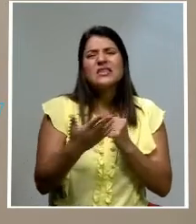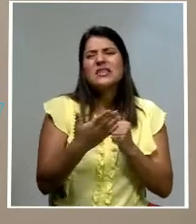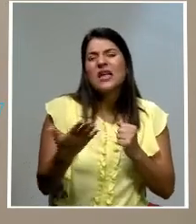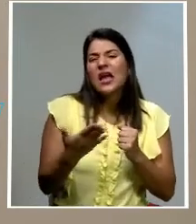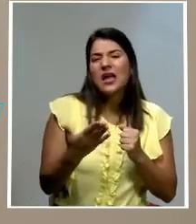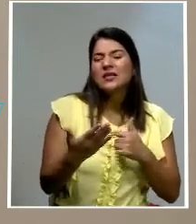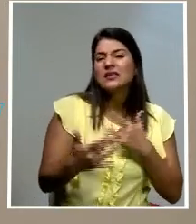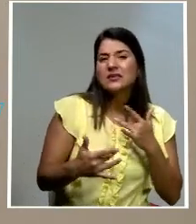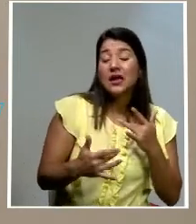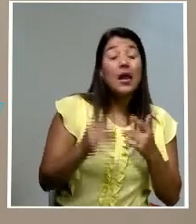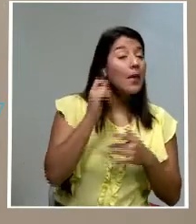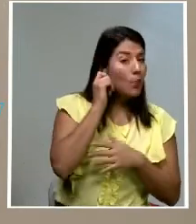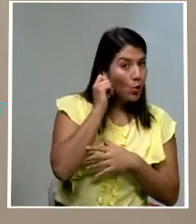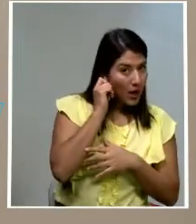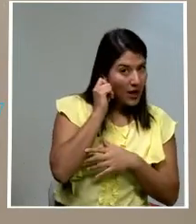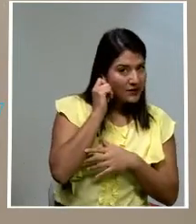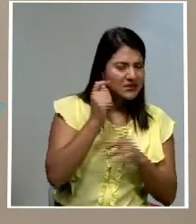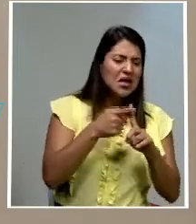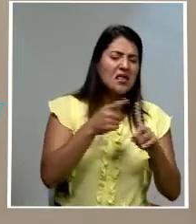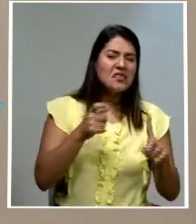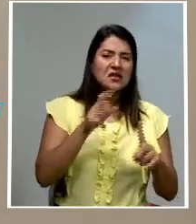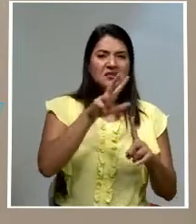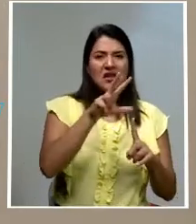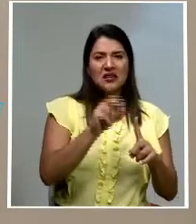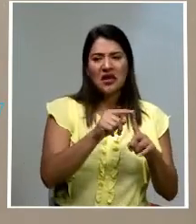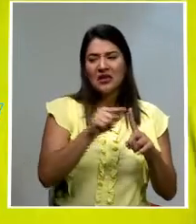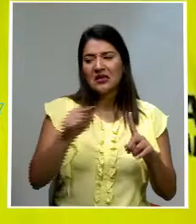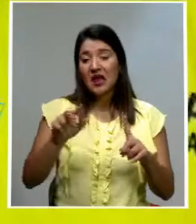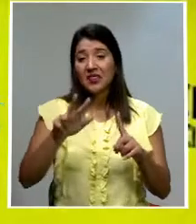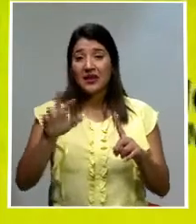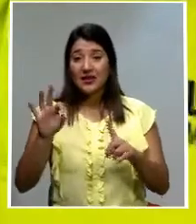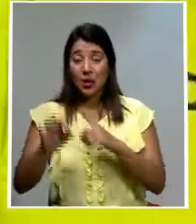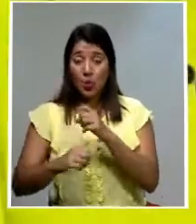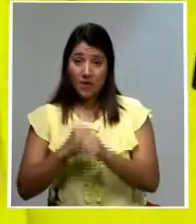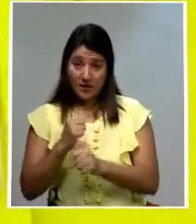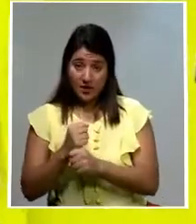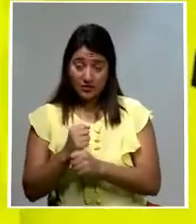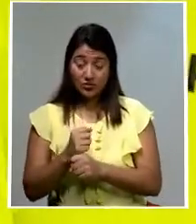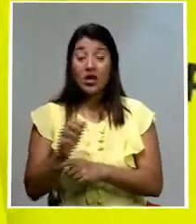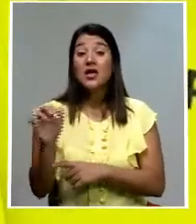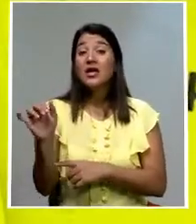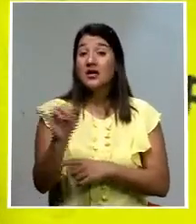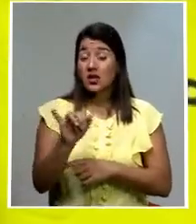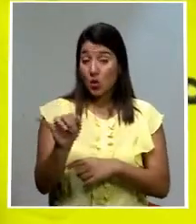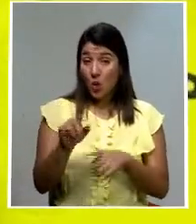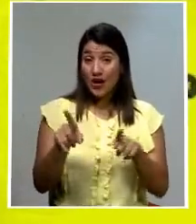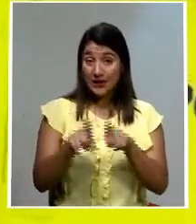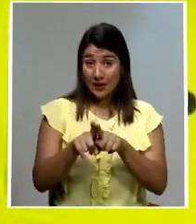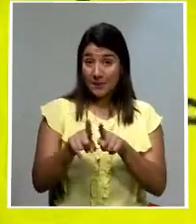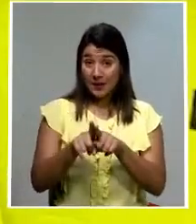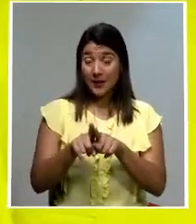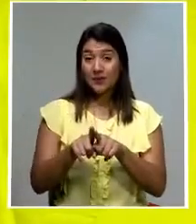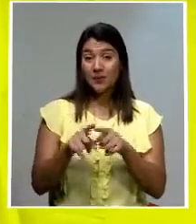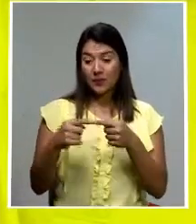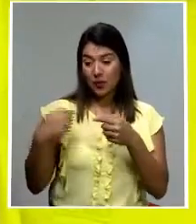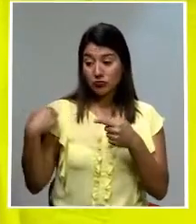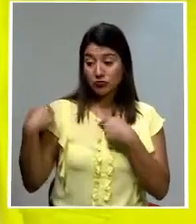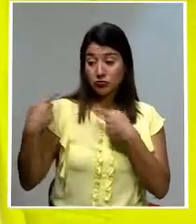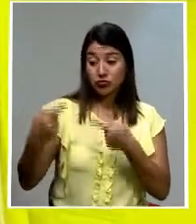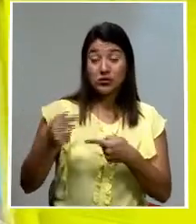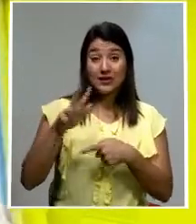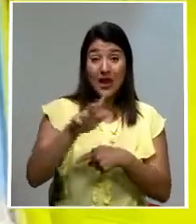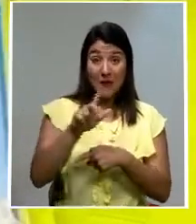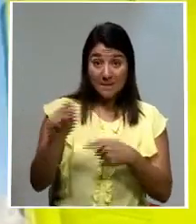mujeres y dentro de un rango de edad entre los 30 y 39 años. Asimismo, en dichos 3 meses de colocación de vacunas se han recibido